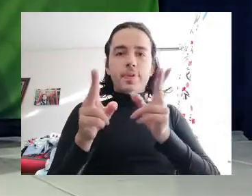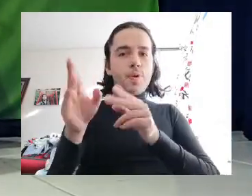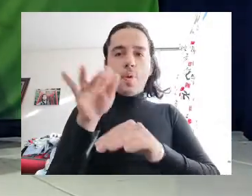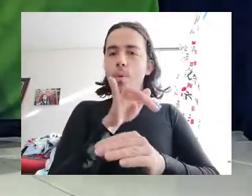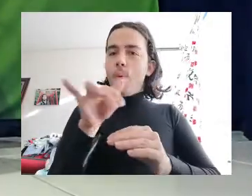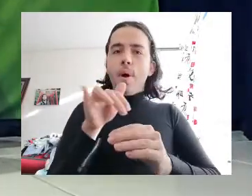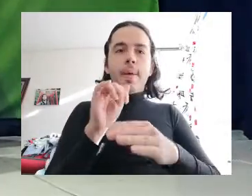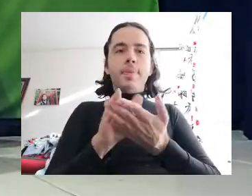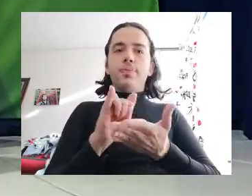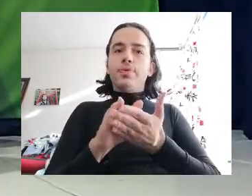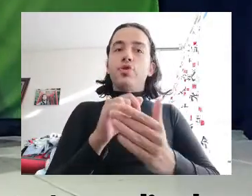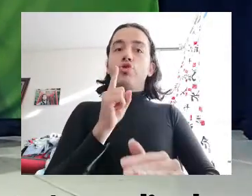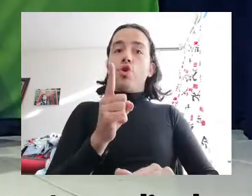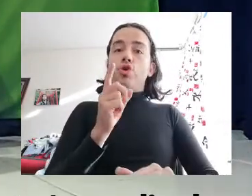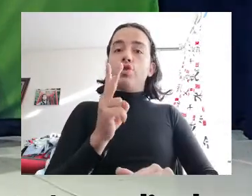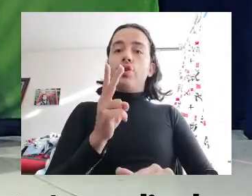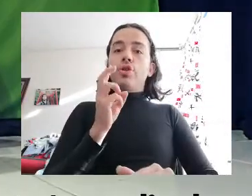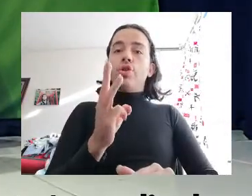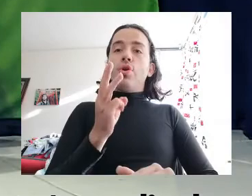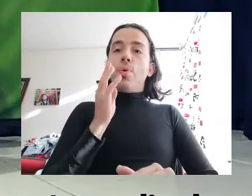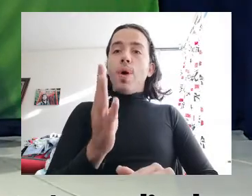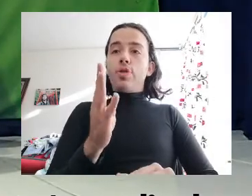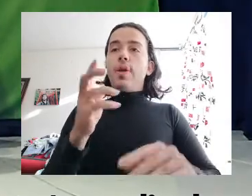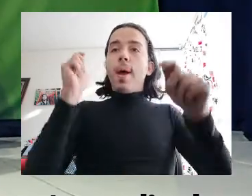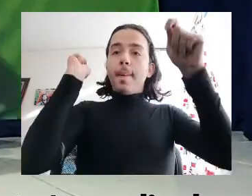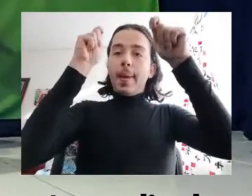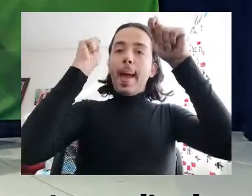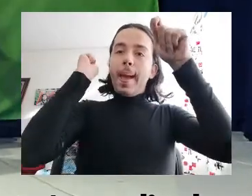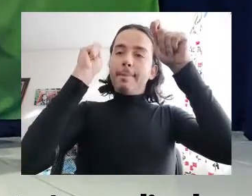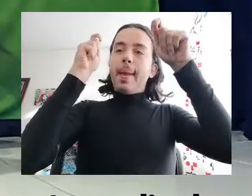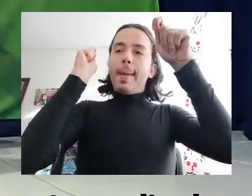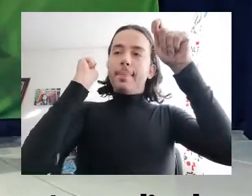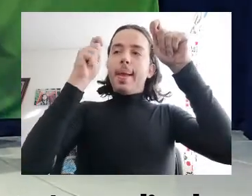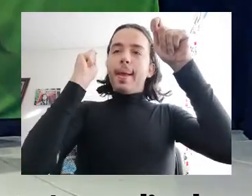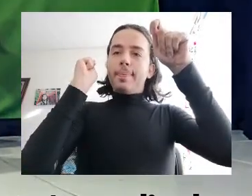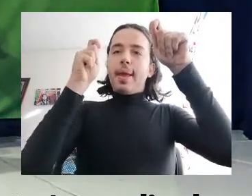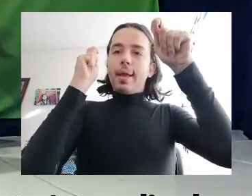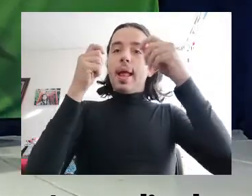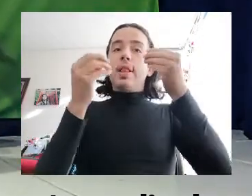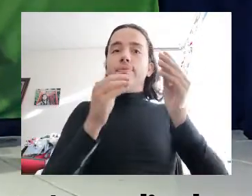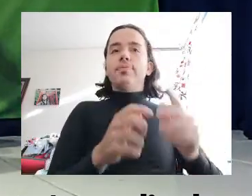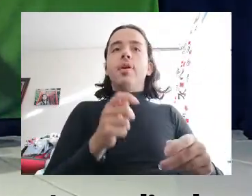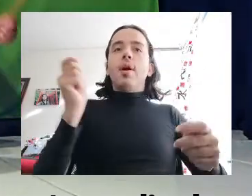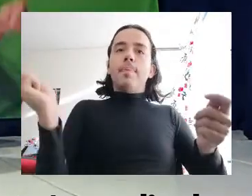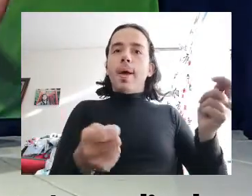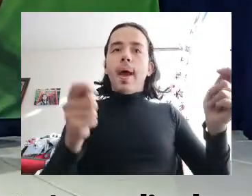tiempo. ¡Un, dos, tres, cuatro!